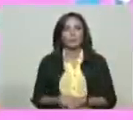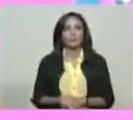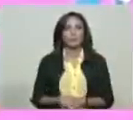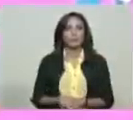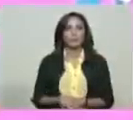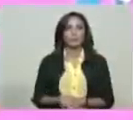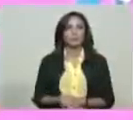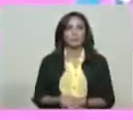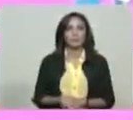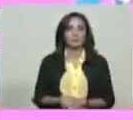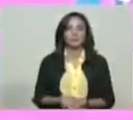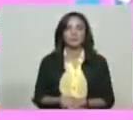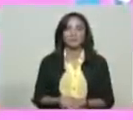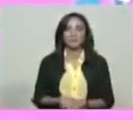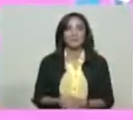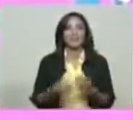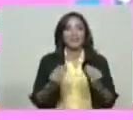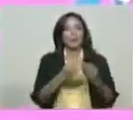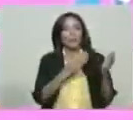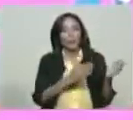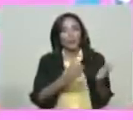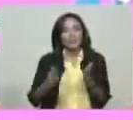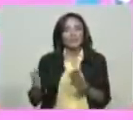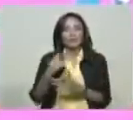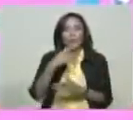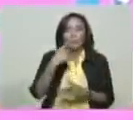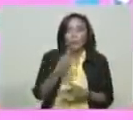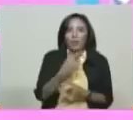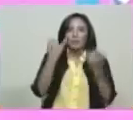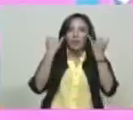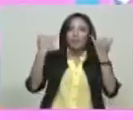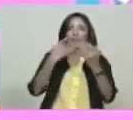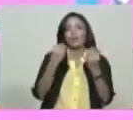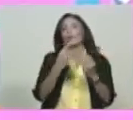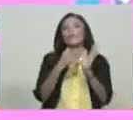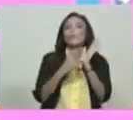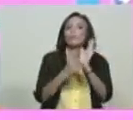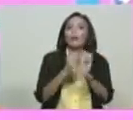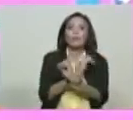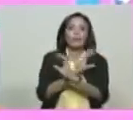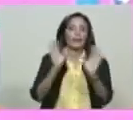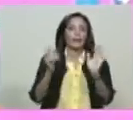campo organizativo y político que tienen que ser bien definidas, bien dibujadas.